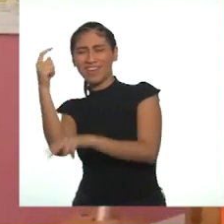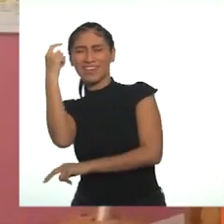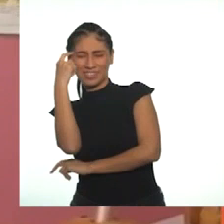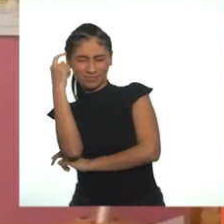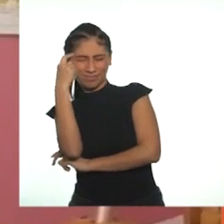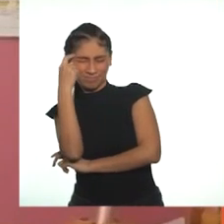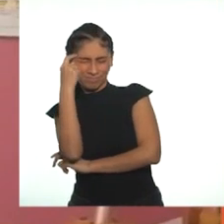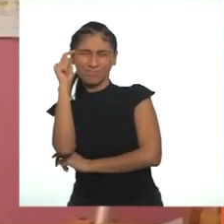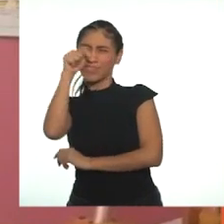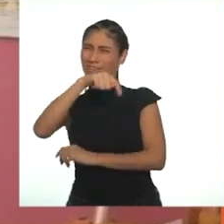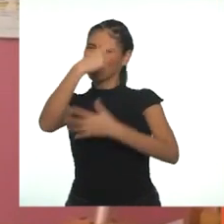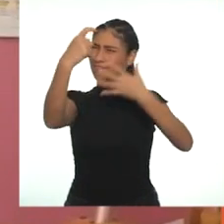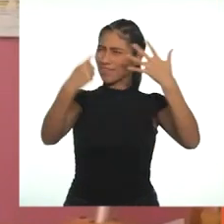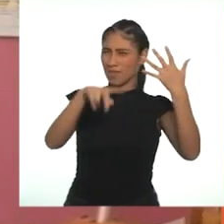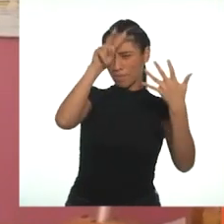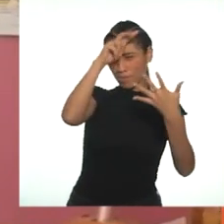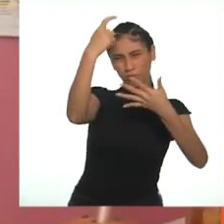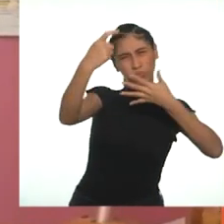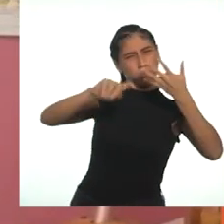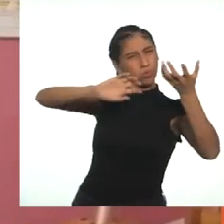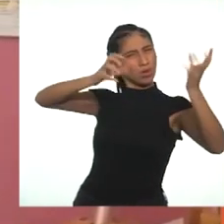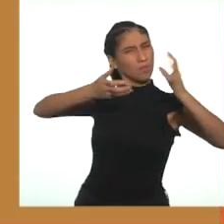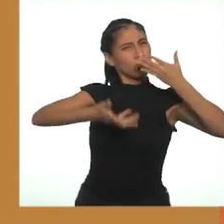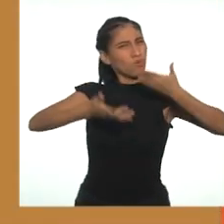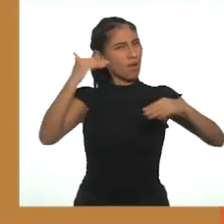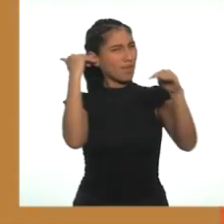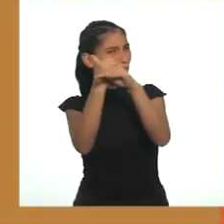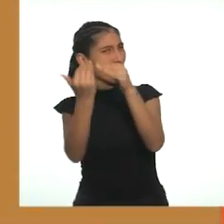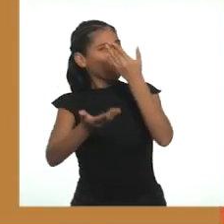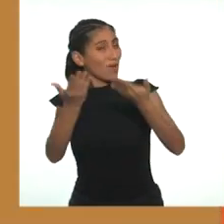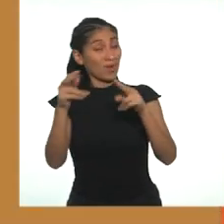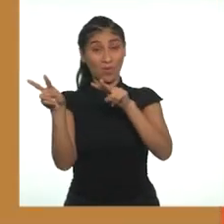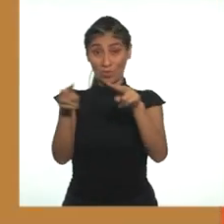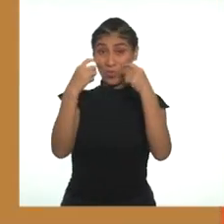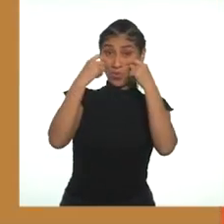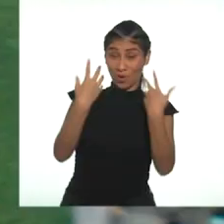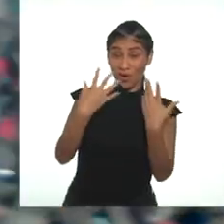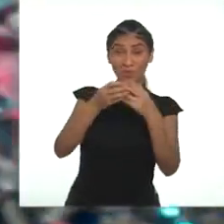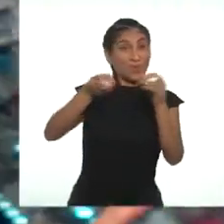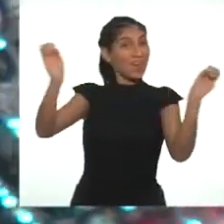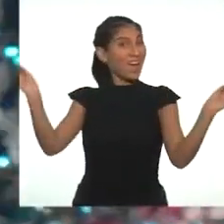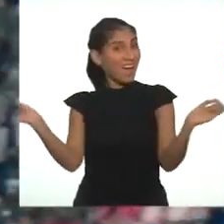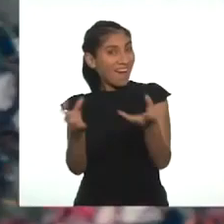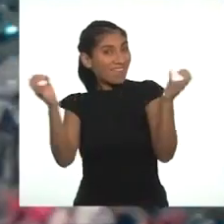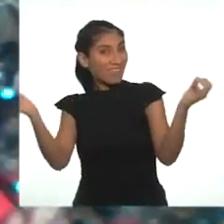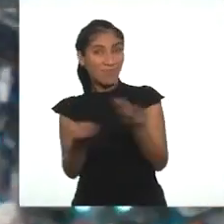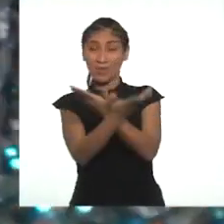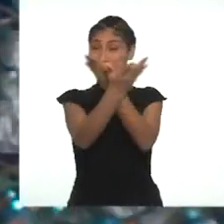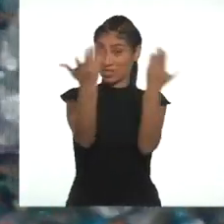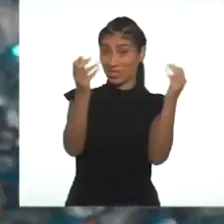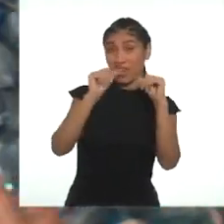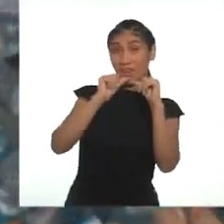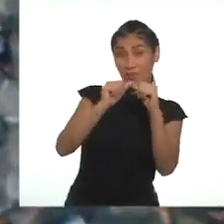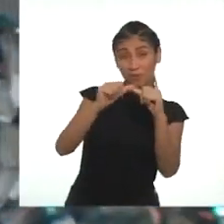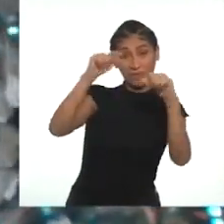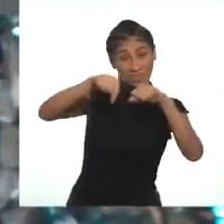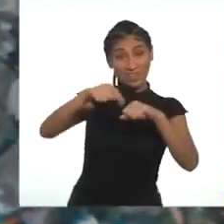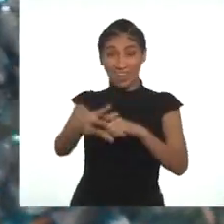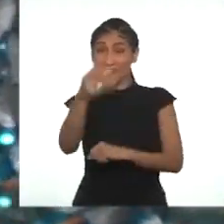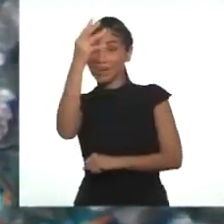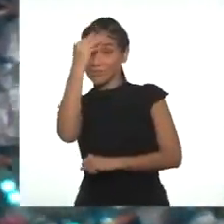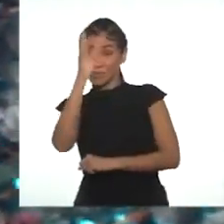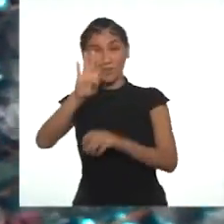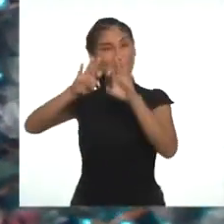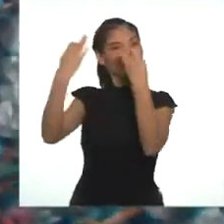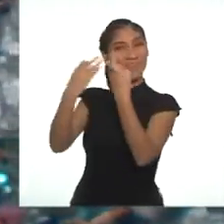reflexionarán sobre las cosas que ha cambiado y lo que sigue igual. ¡Qué genial! Anímense en casa a llevar esta conversación de